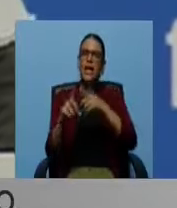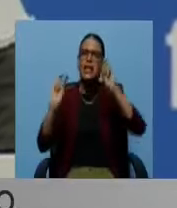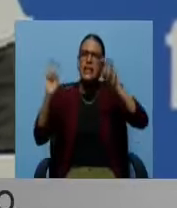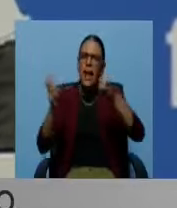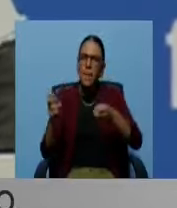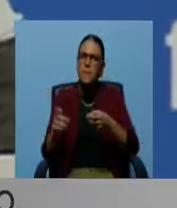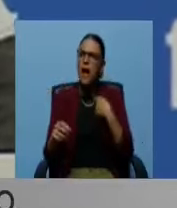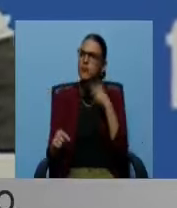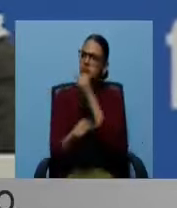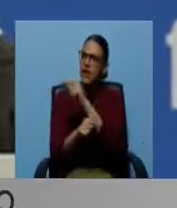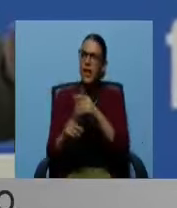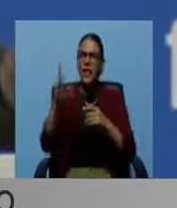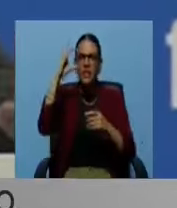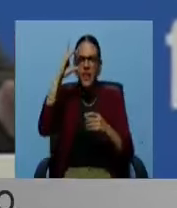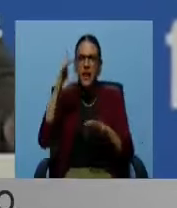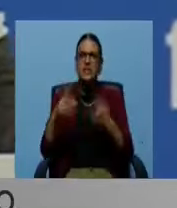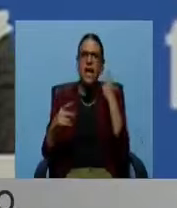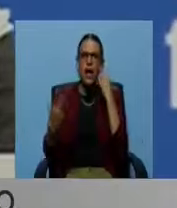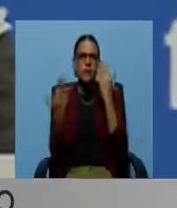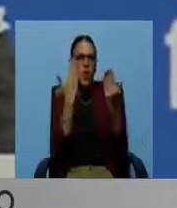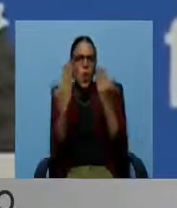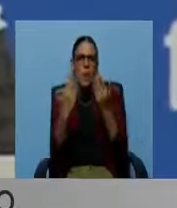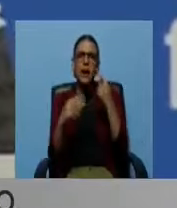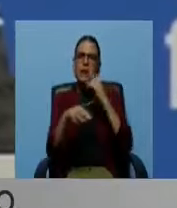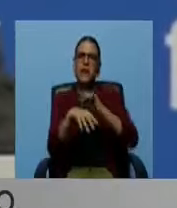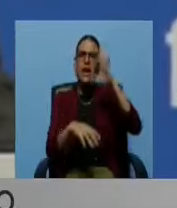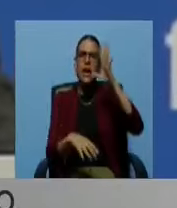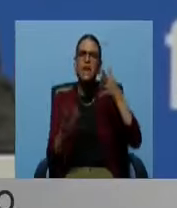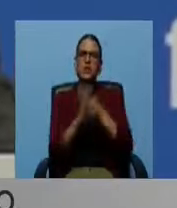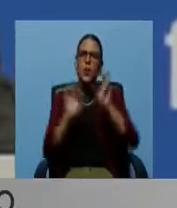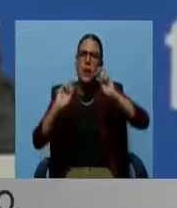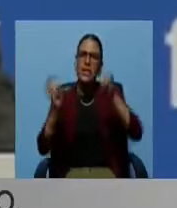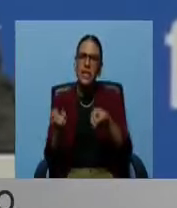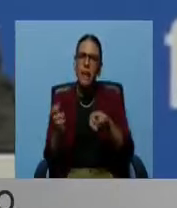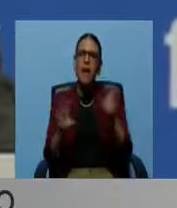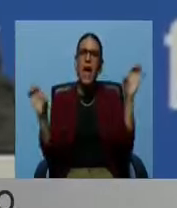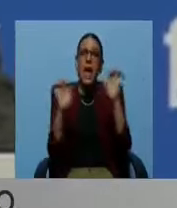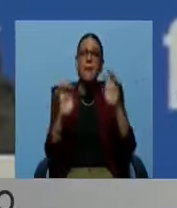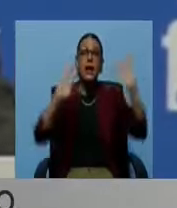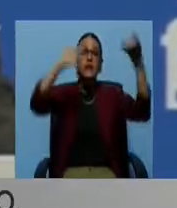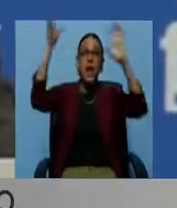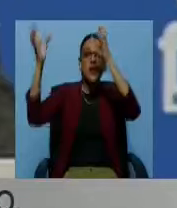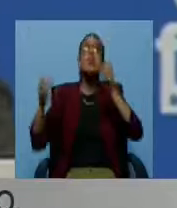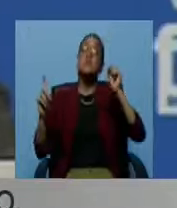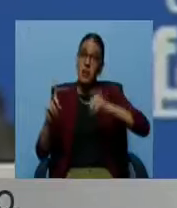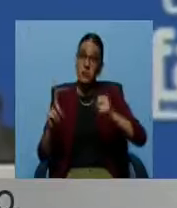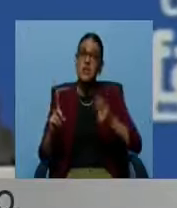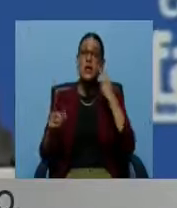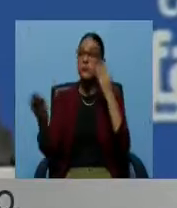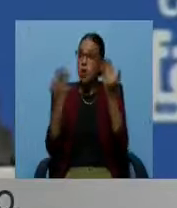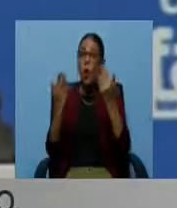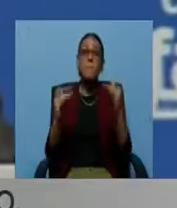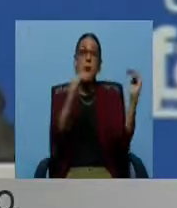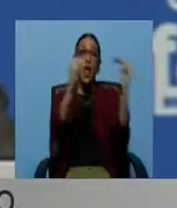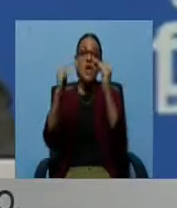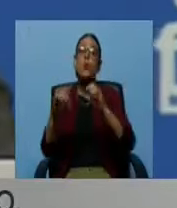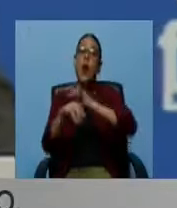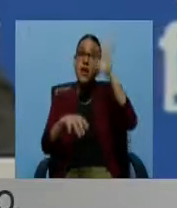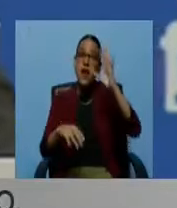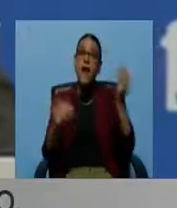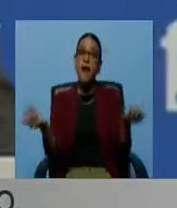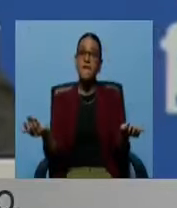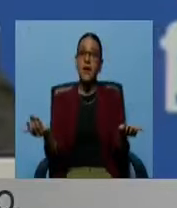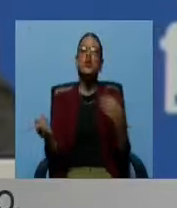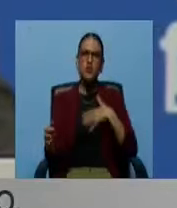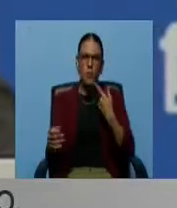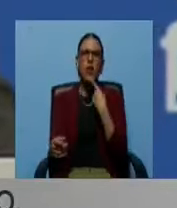Delcy, que lo compara en gravedad con el tema de la emergencia climática. Yo diría, y